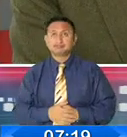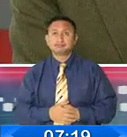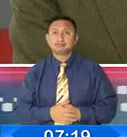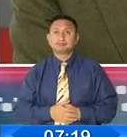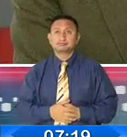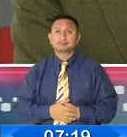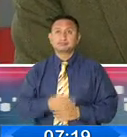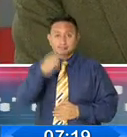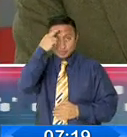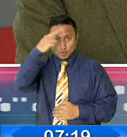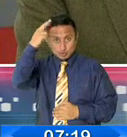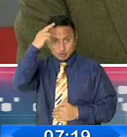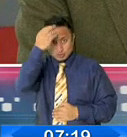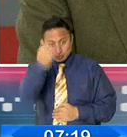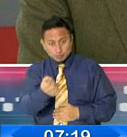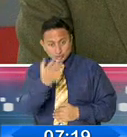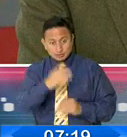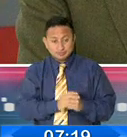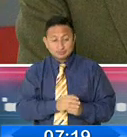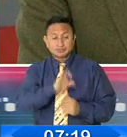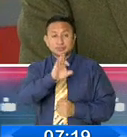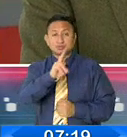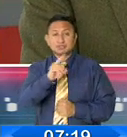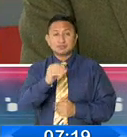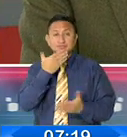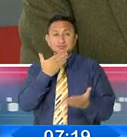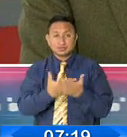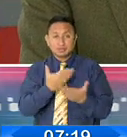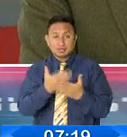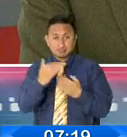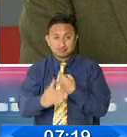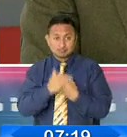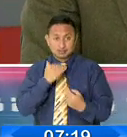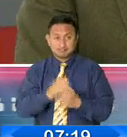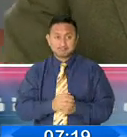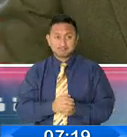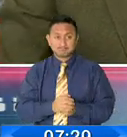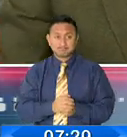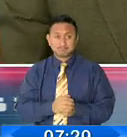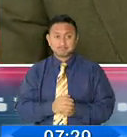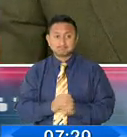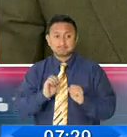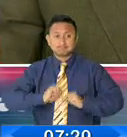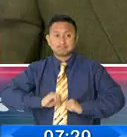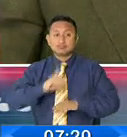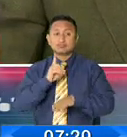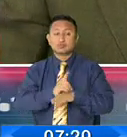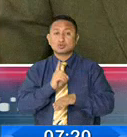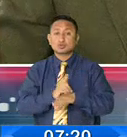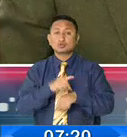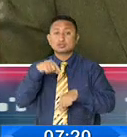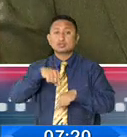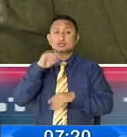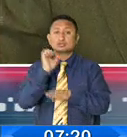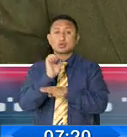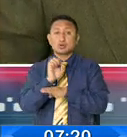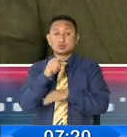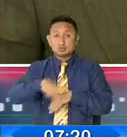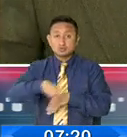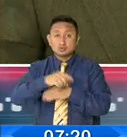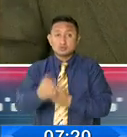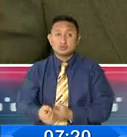día, Roberto, a Televicentro. Muchas gracias por la invitación. Doctor Simancas, la situación de la pandemia en Ecuador, de acuerdo a su información, ¿cuál